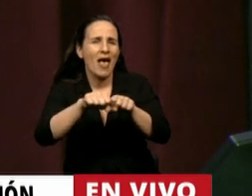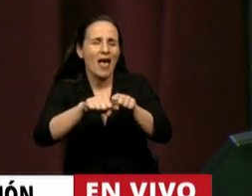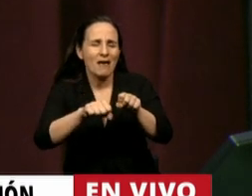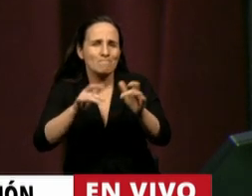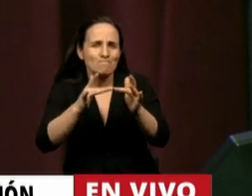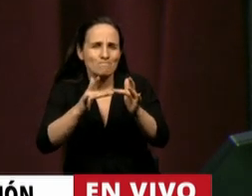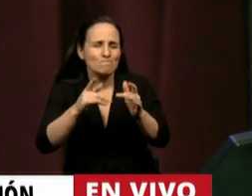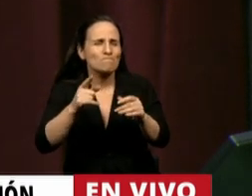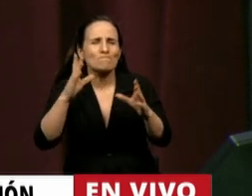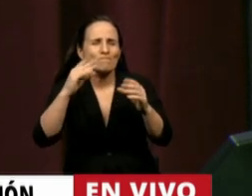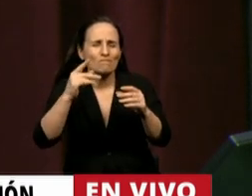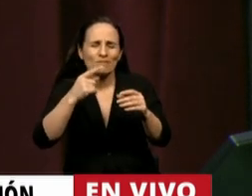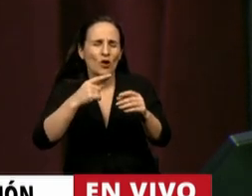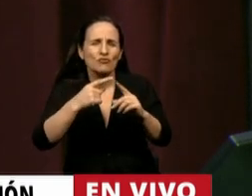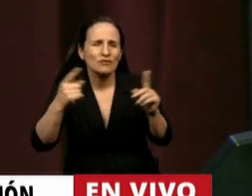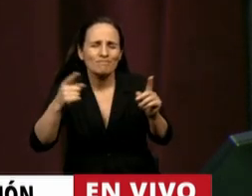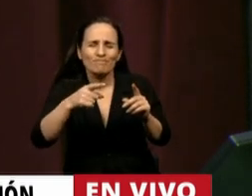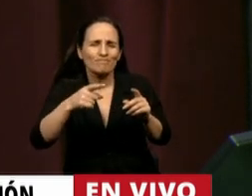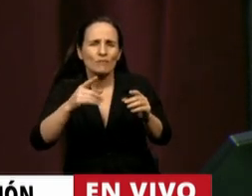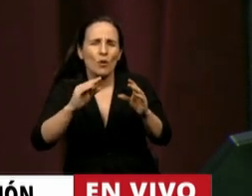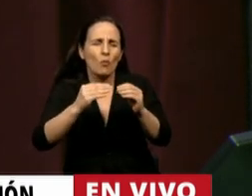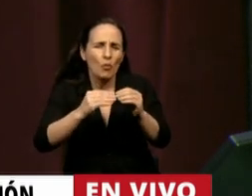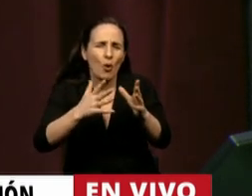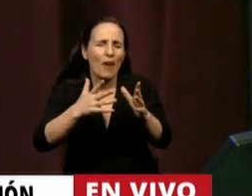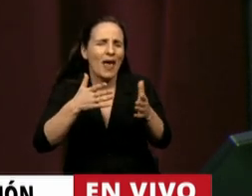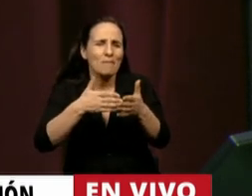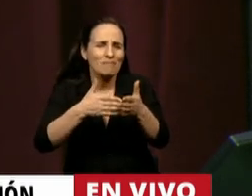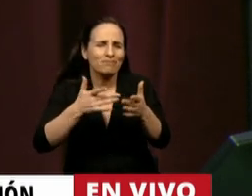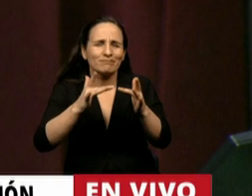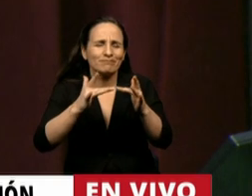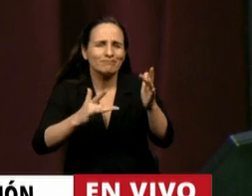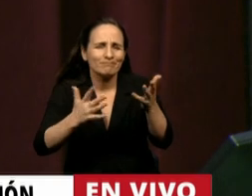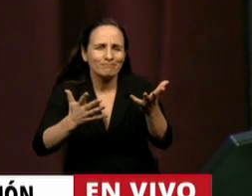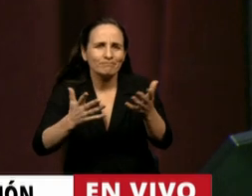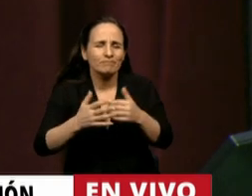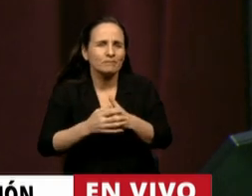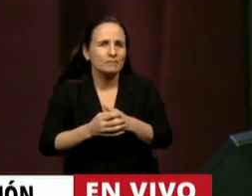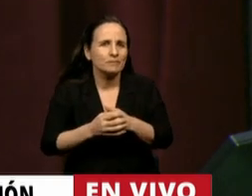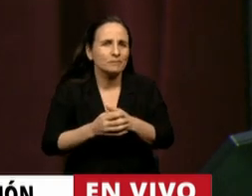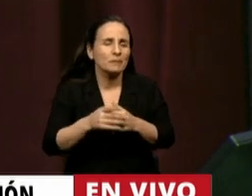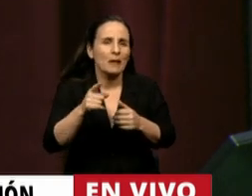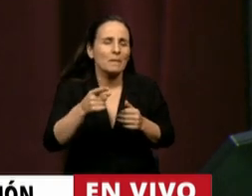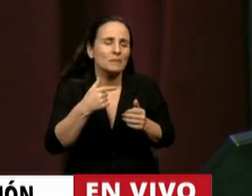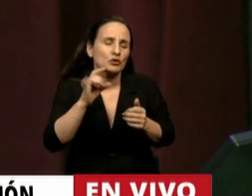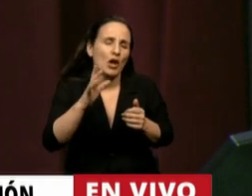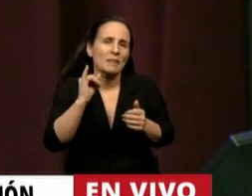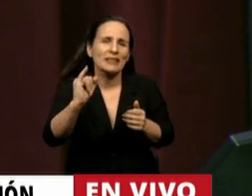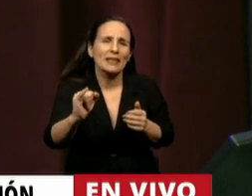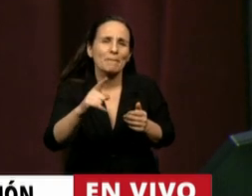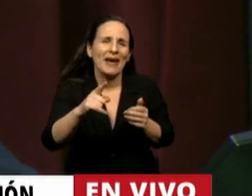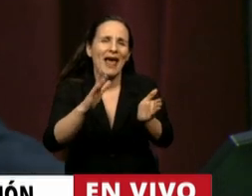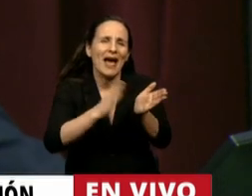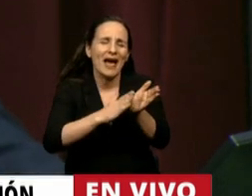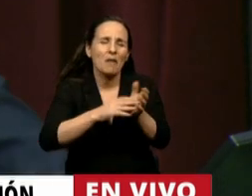prácticamente toda la noche estado con problemas de conectividad sol efecto de quee La Constancia nada